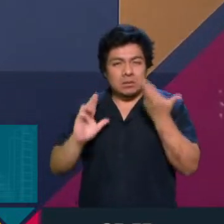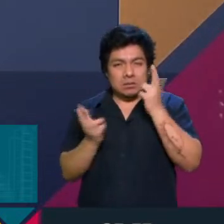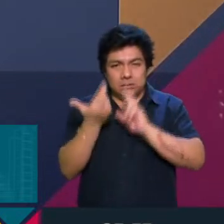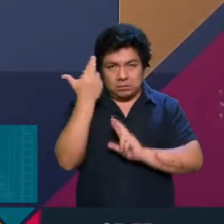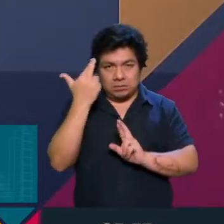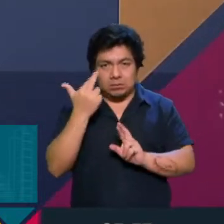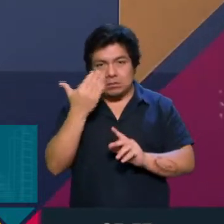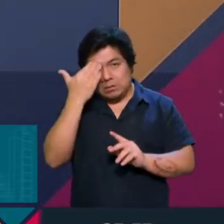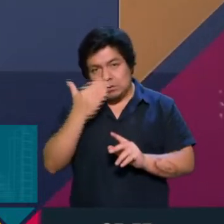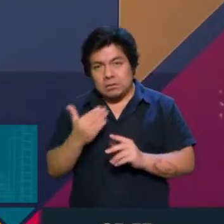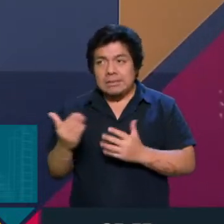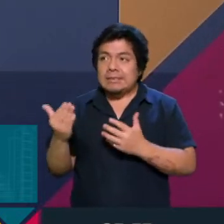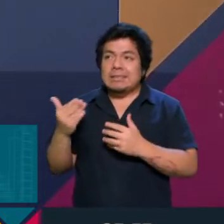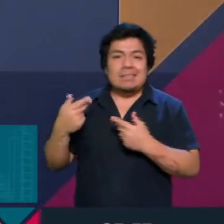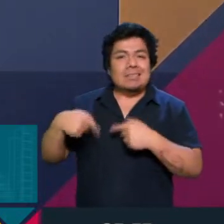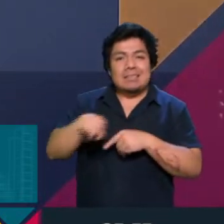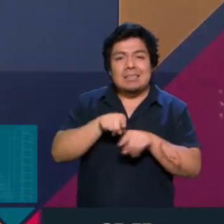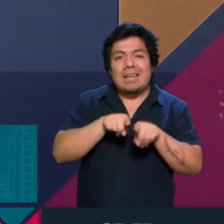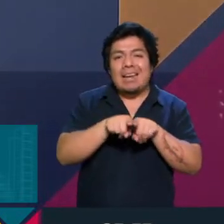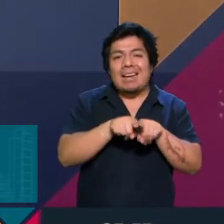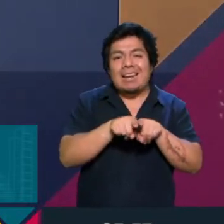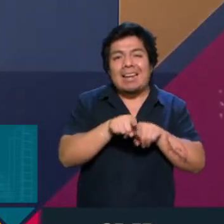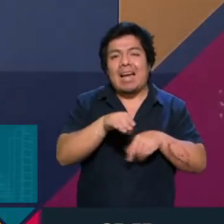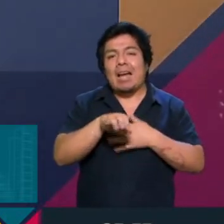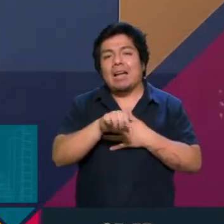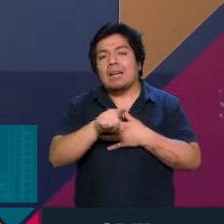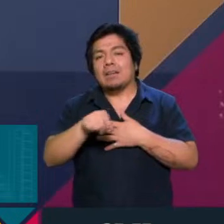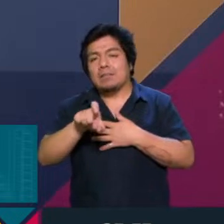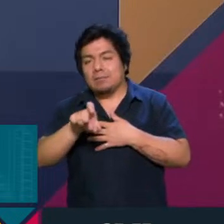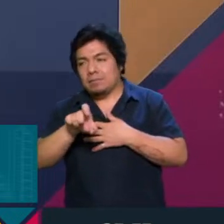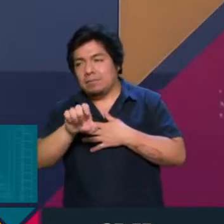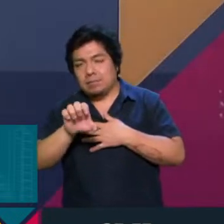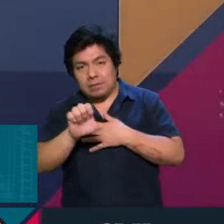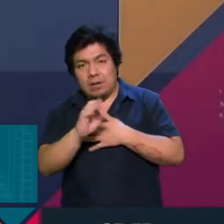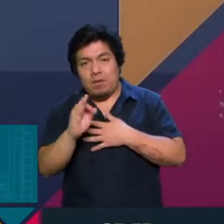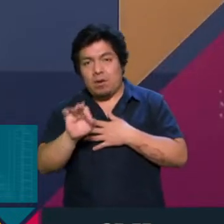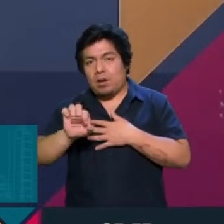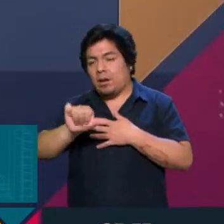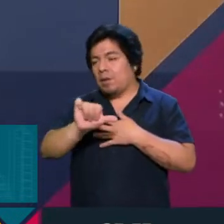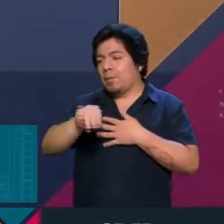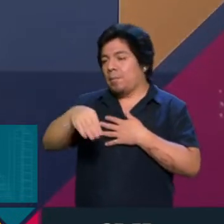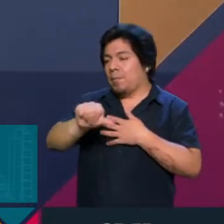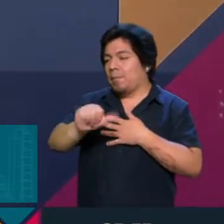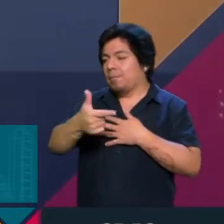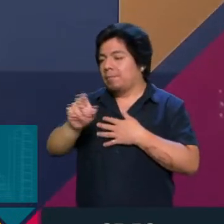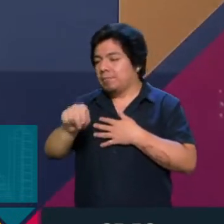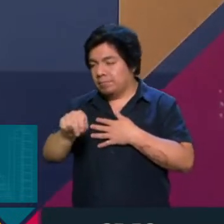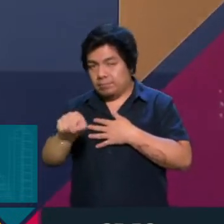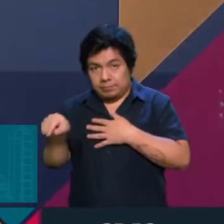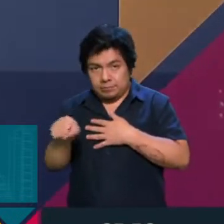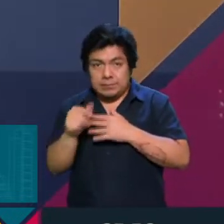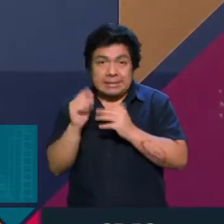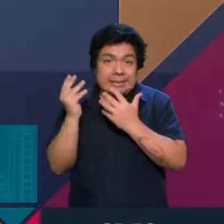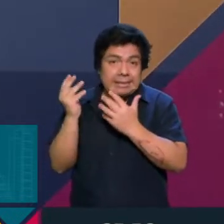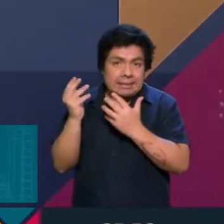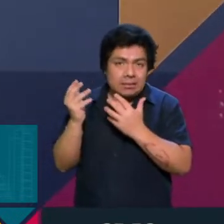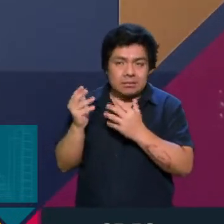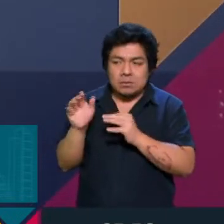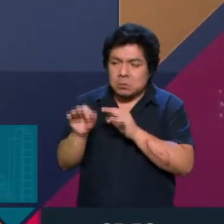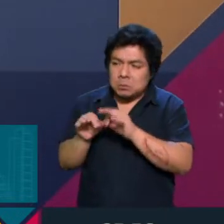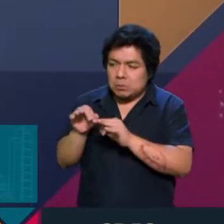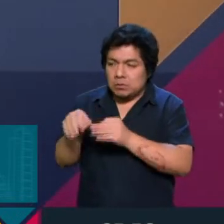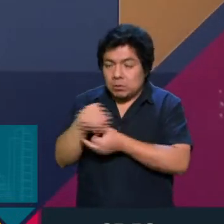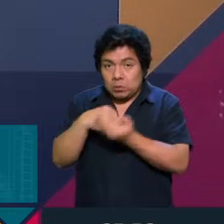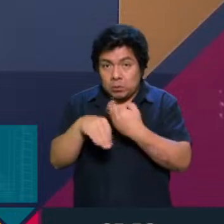un anhelo que tenían los hermanos Enrique Los Flores Magón, y entonces ellos proponían que todos